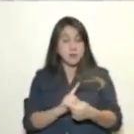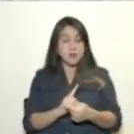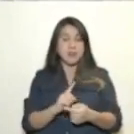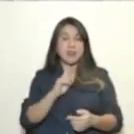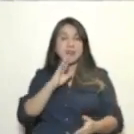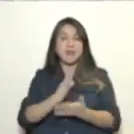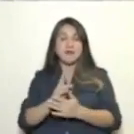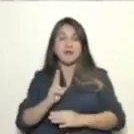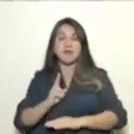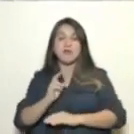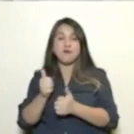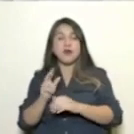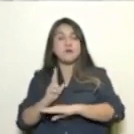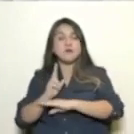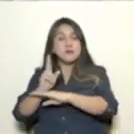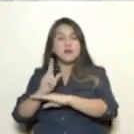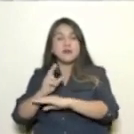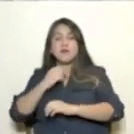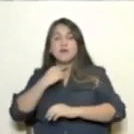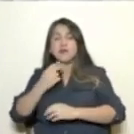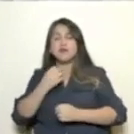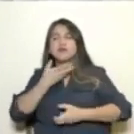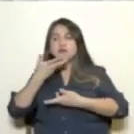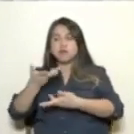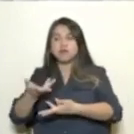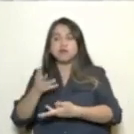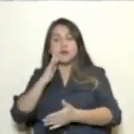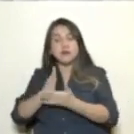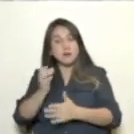una voz quiere decir entender que podemos tener